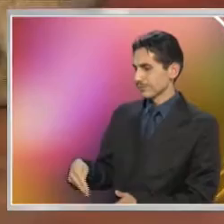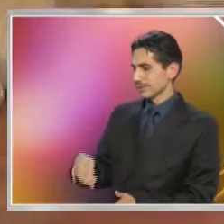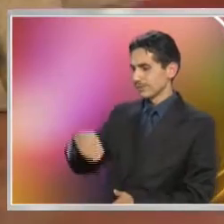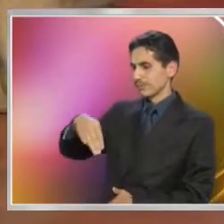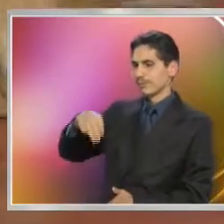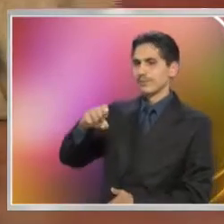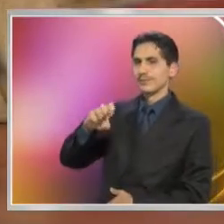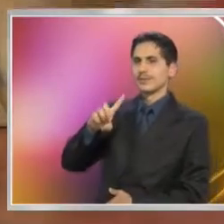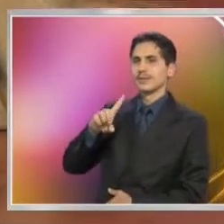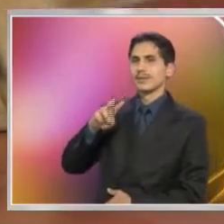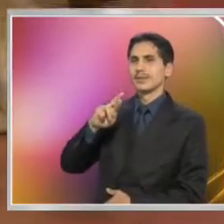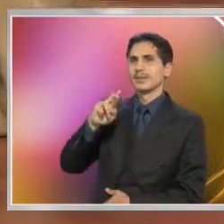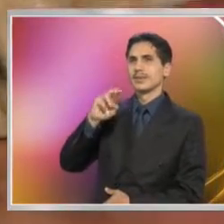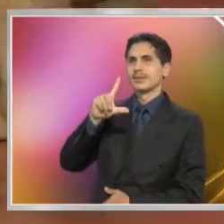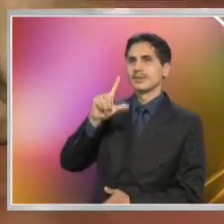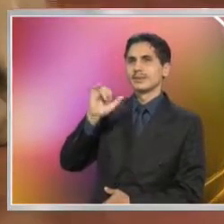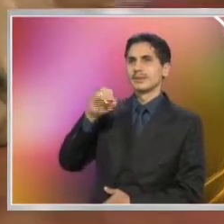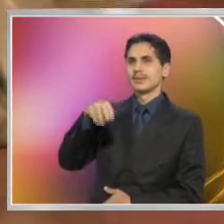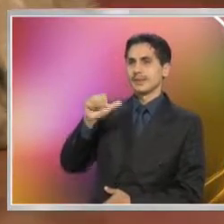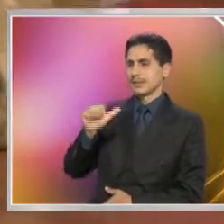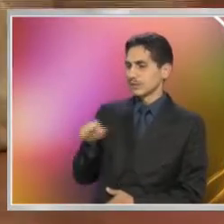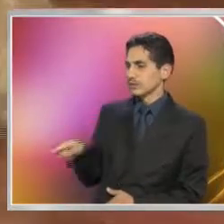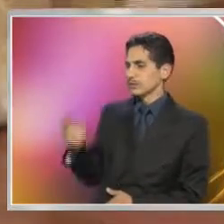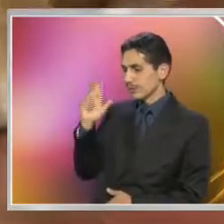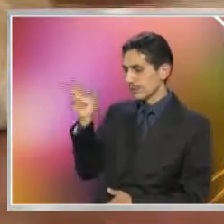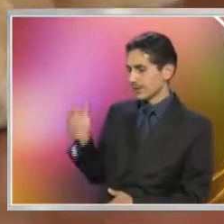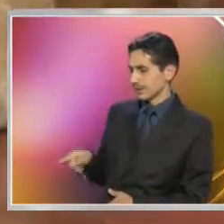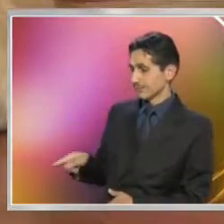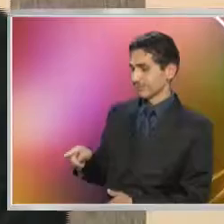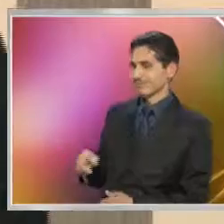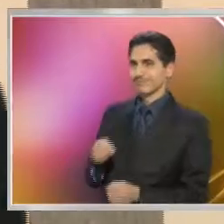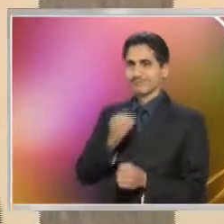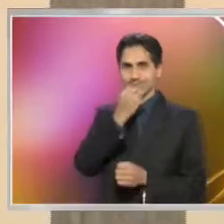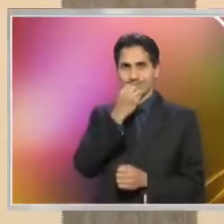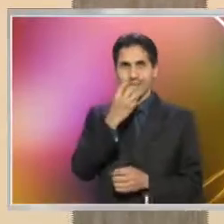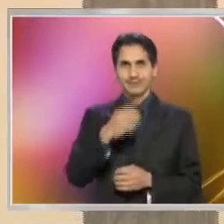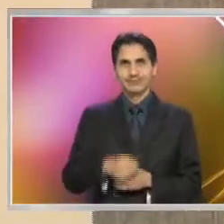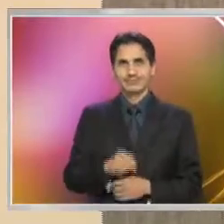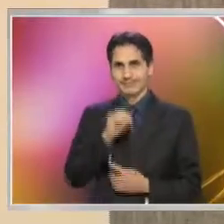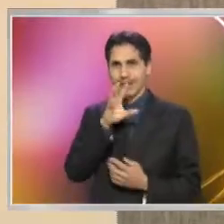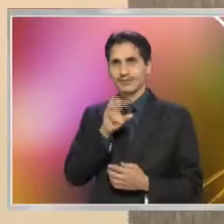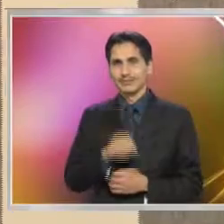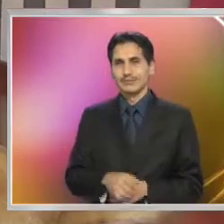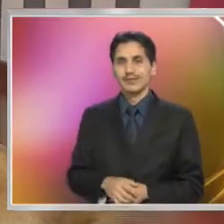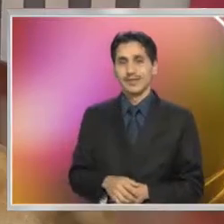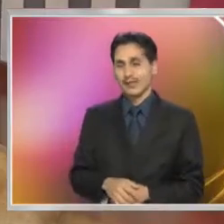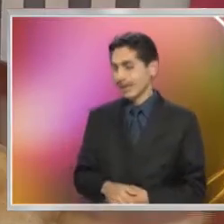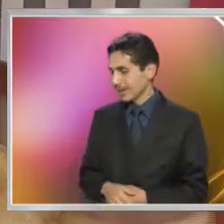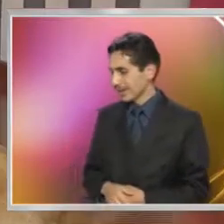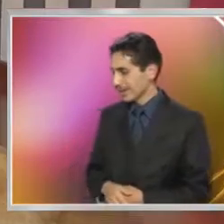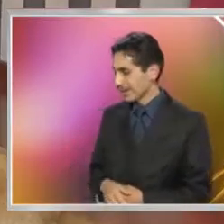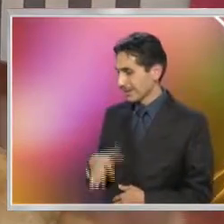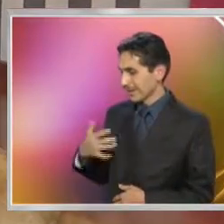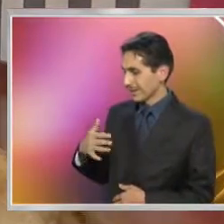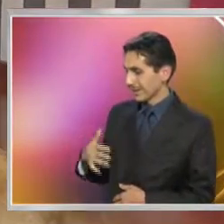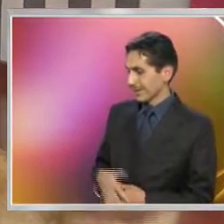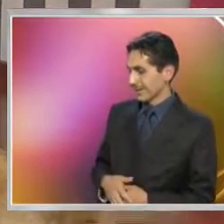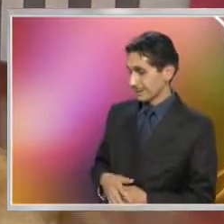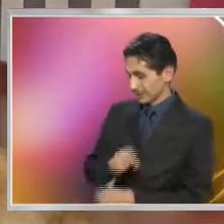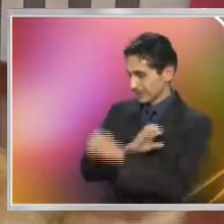Buenos días, Merlina. Diles hola. Hola. Buenos días, Merlina. Bienvenida a tu ciudad. Oye, más que